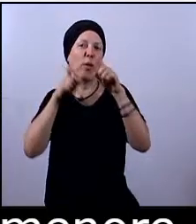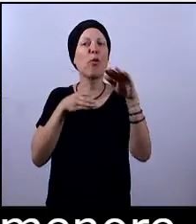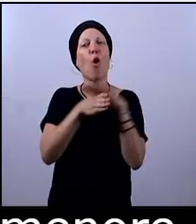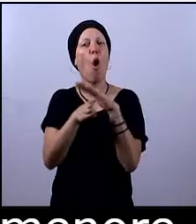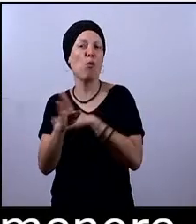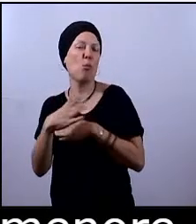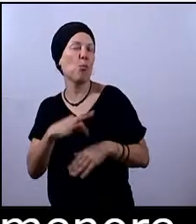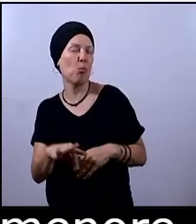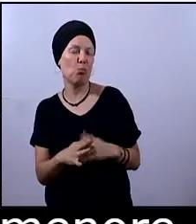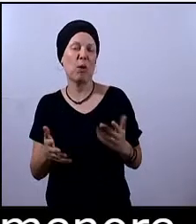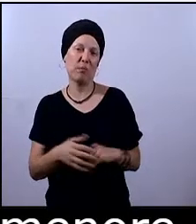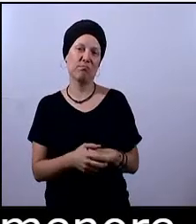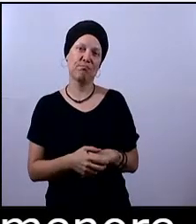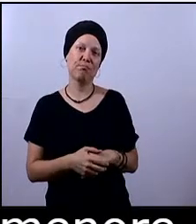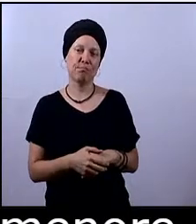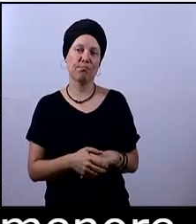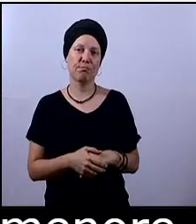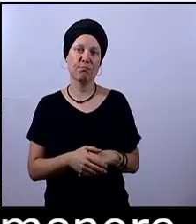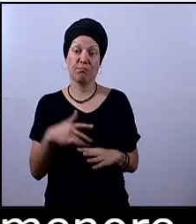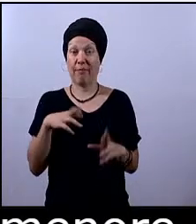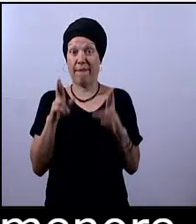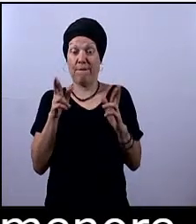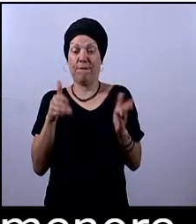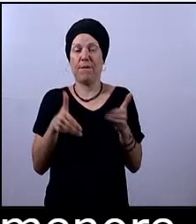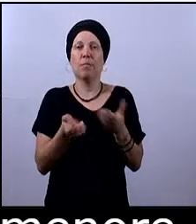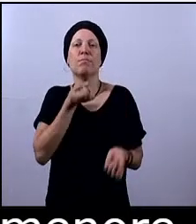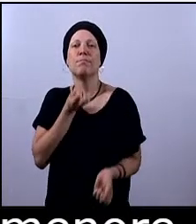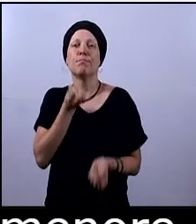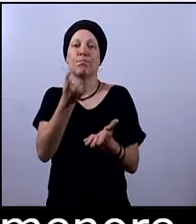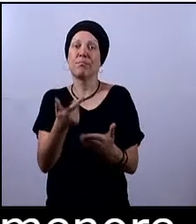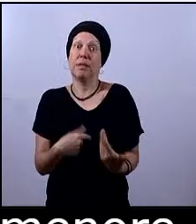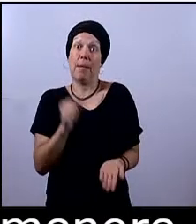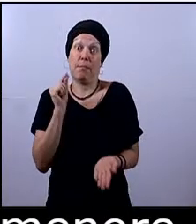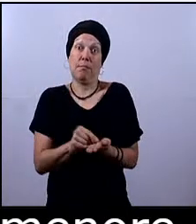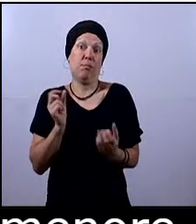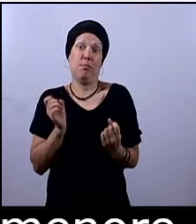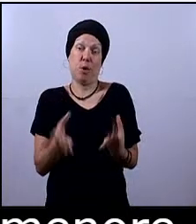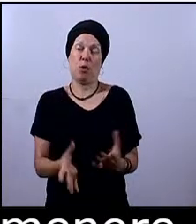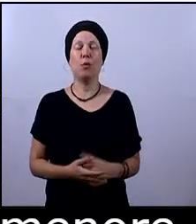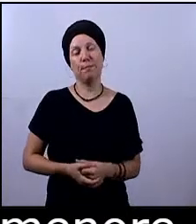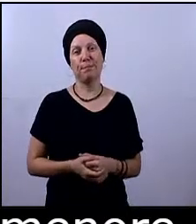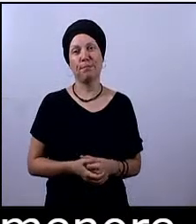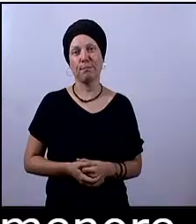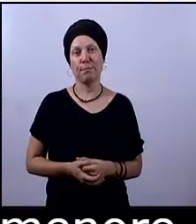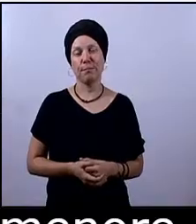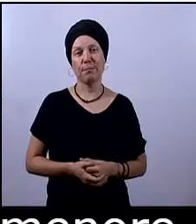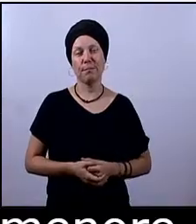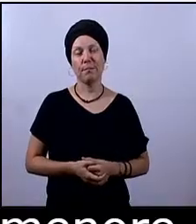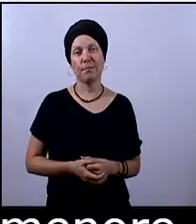centros y así será. Esperamos poder trasladarlo lo antes posible.